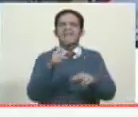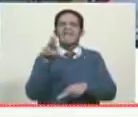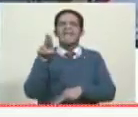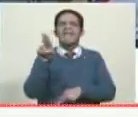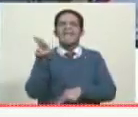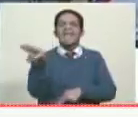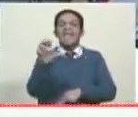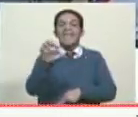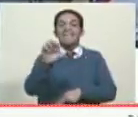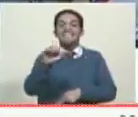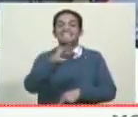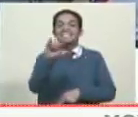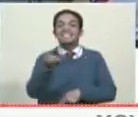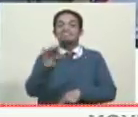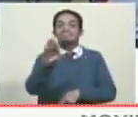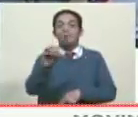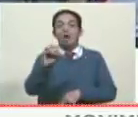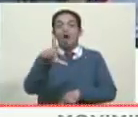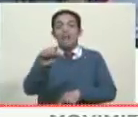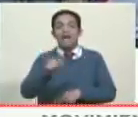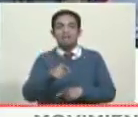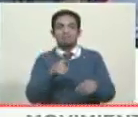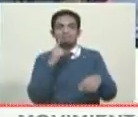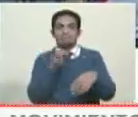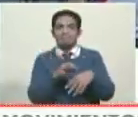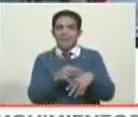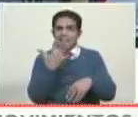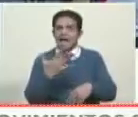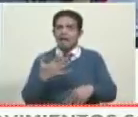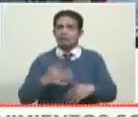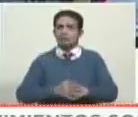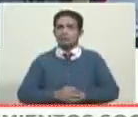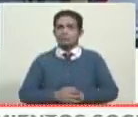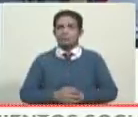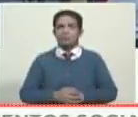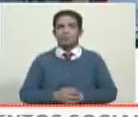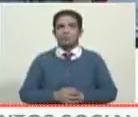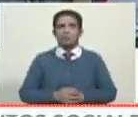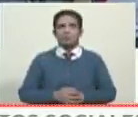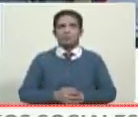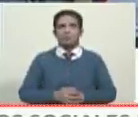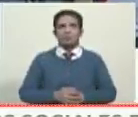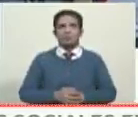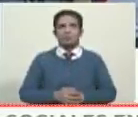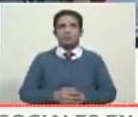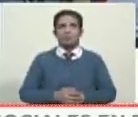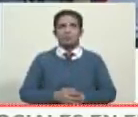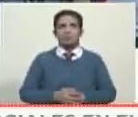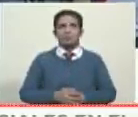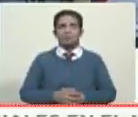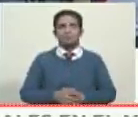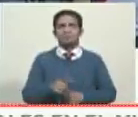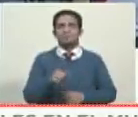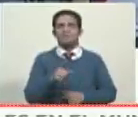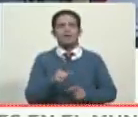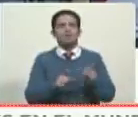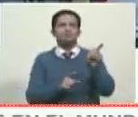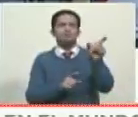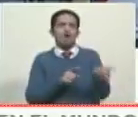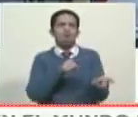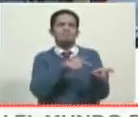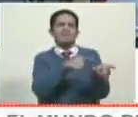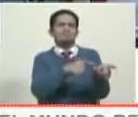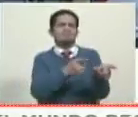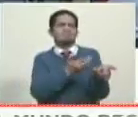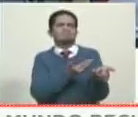los delicadísimo esto es muy delicado de un individuo con el cargo